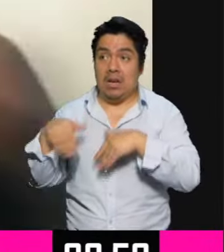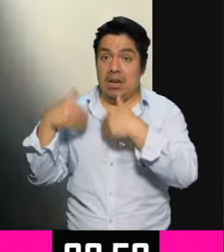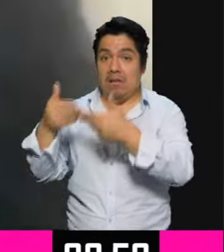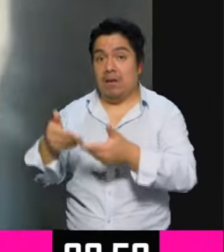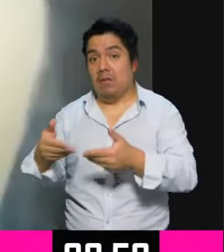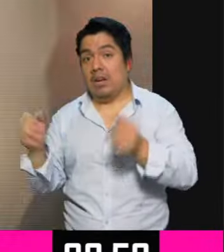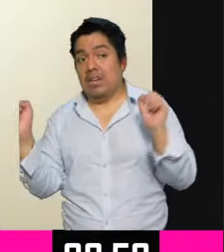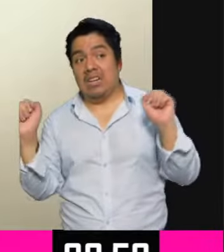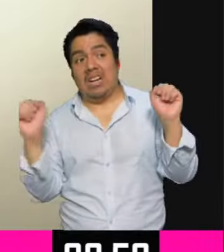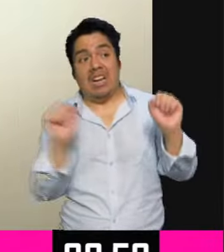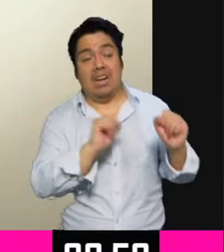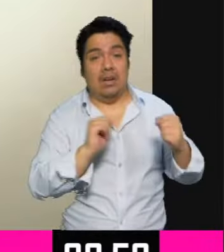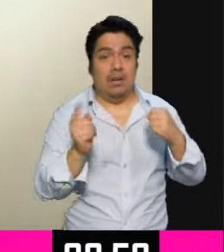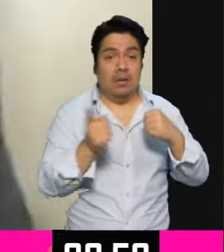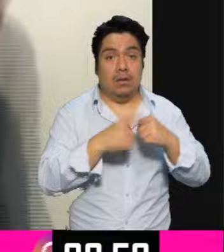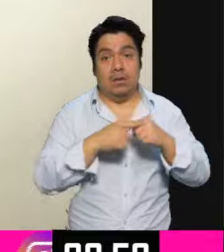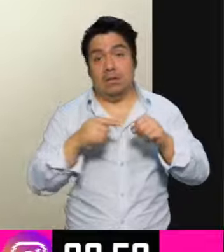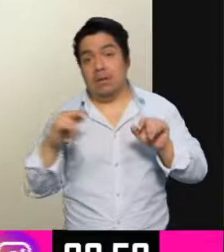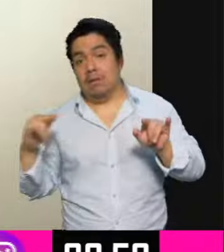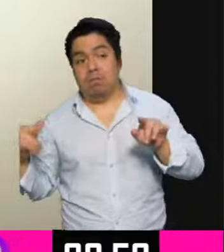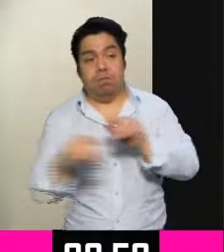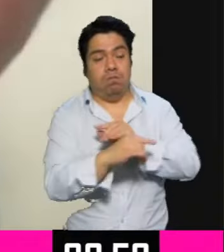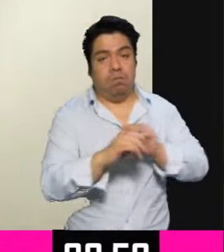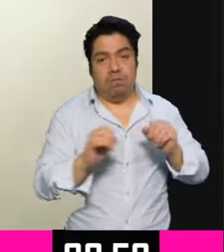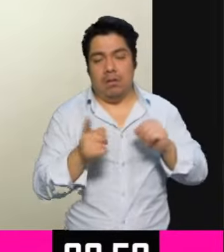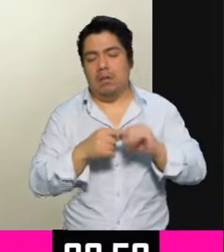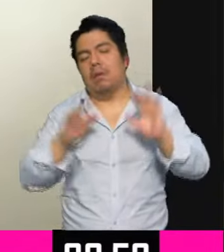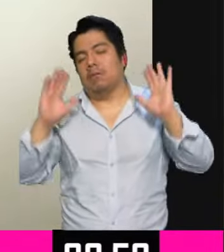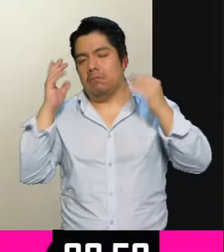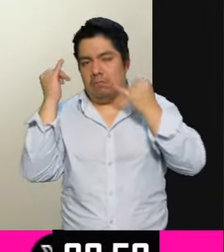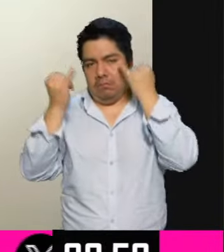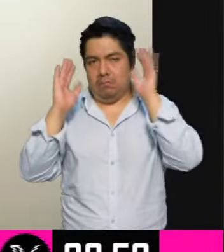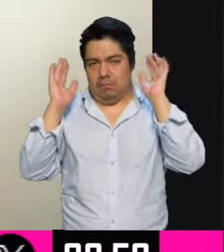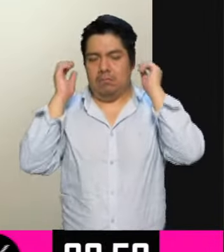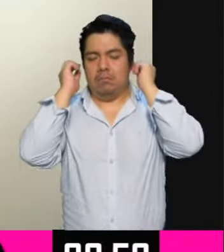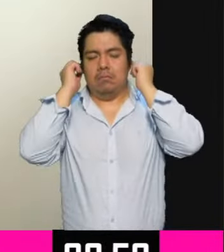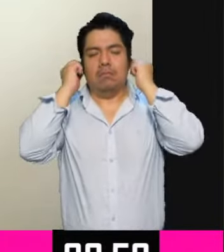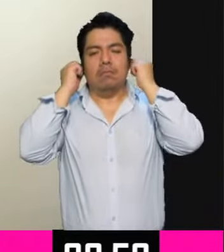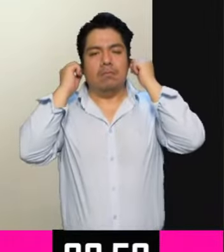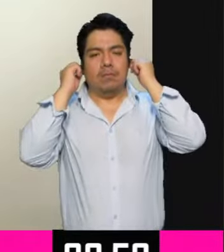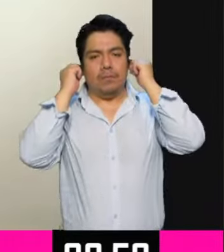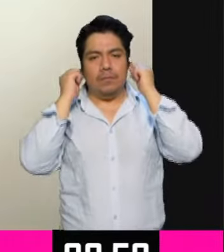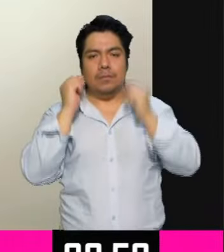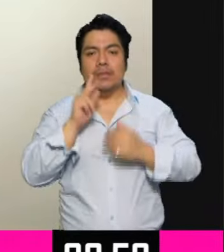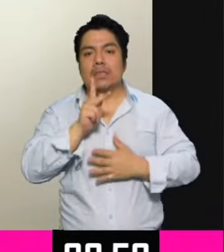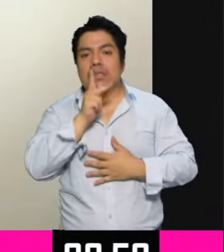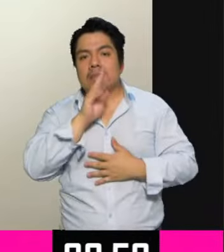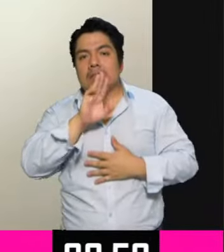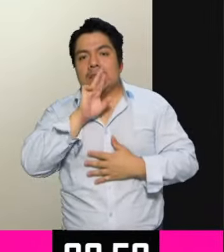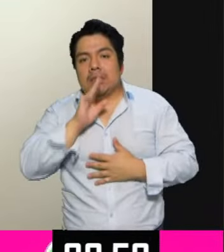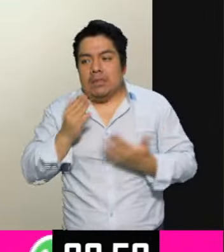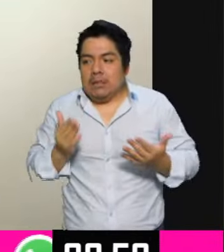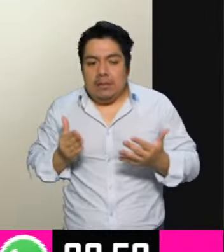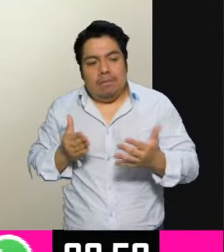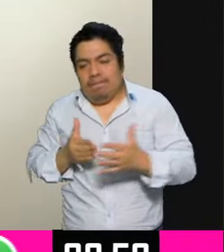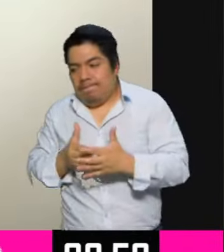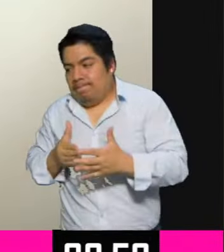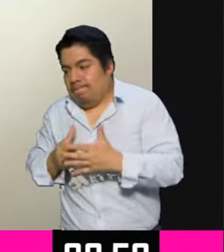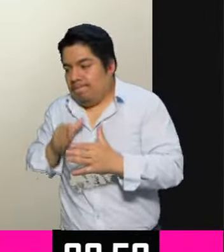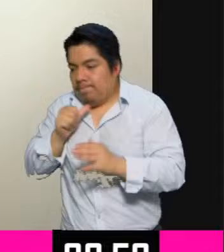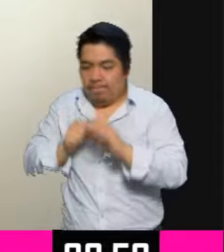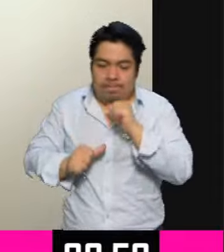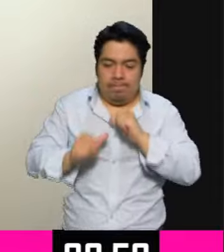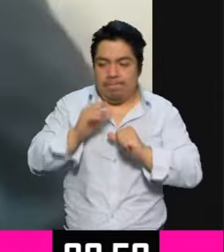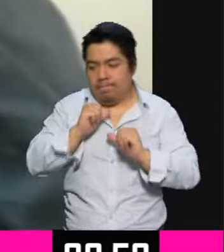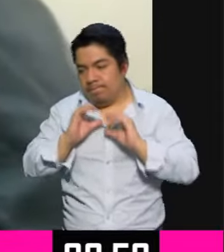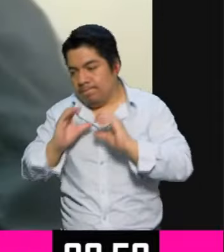corría se podría atravesar ante un camión vamos a imaginar y los papás ante la imposibilidad de cuidarla todo el día porque